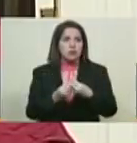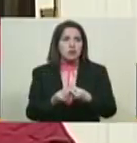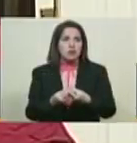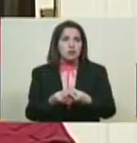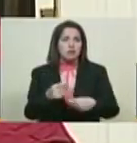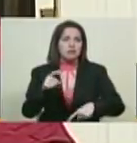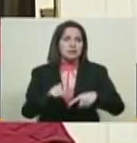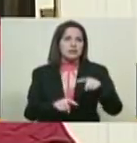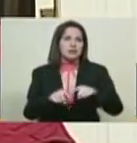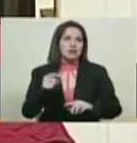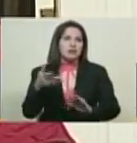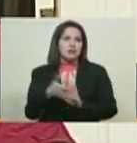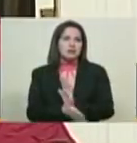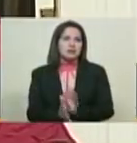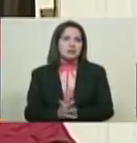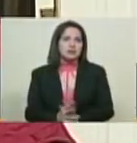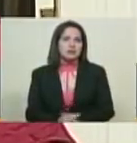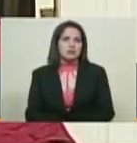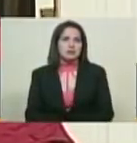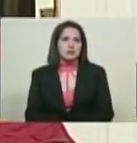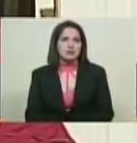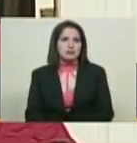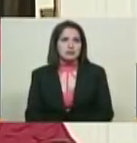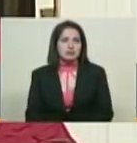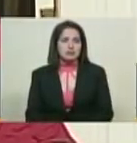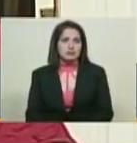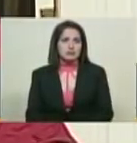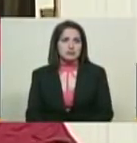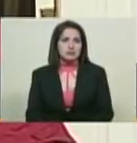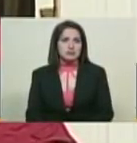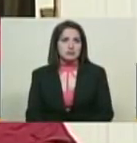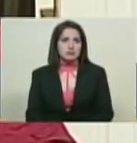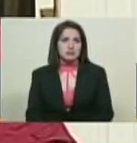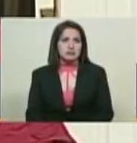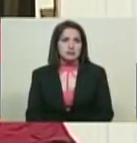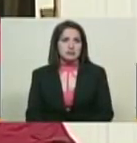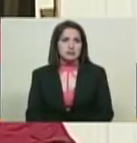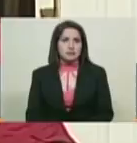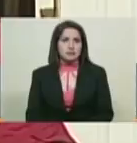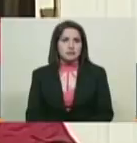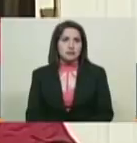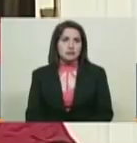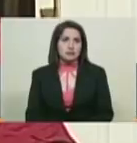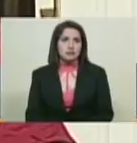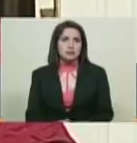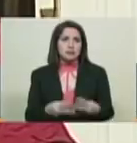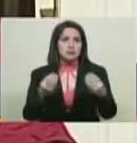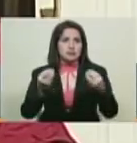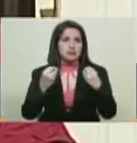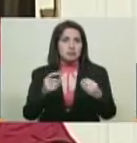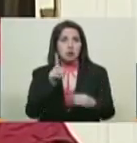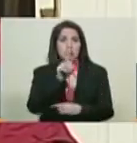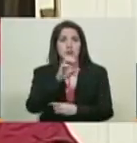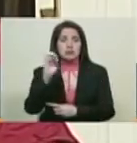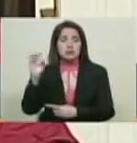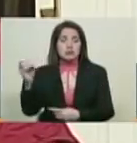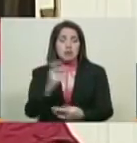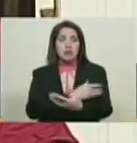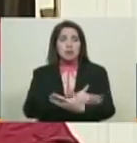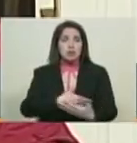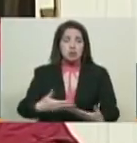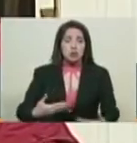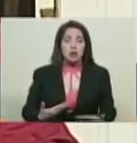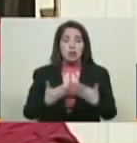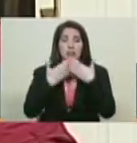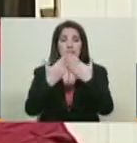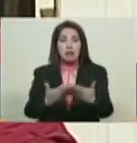vamos a llegar, de acuerdo a la ley de tierras, la revolución bolivariana llega a 6 millones de hectáreas entregadas a